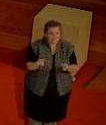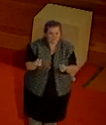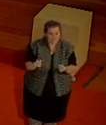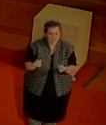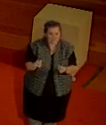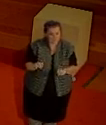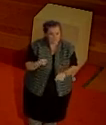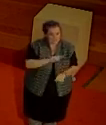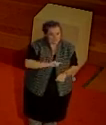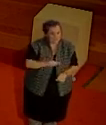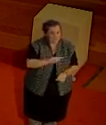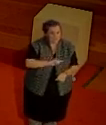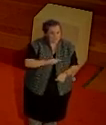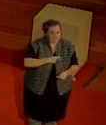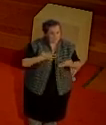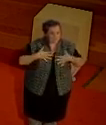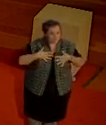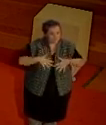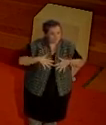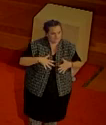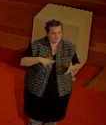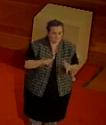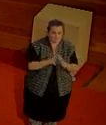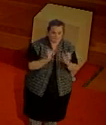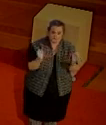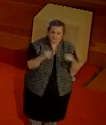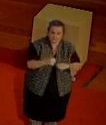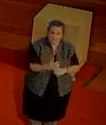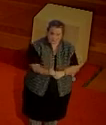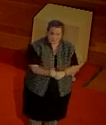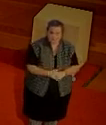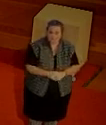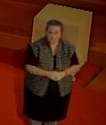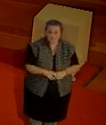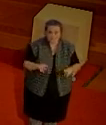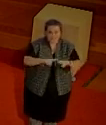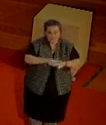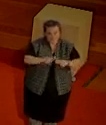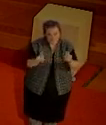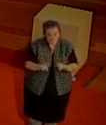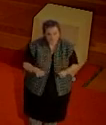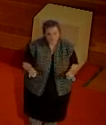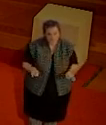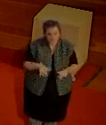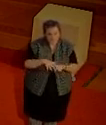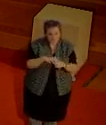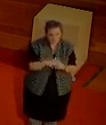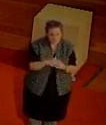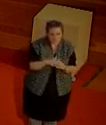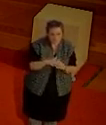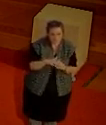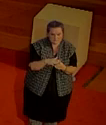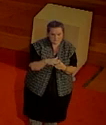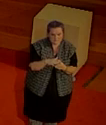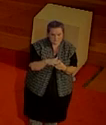confrontación en la que estamos metidos vivimos en un orden internacional definido fundamentalmente